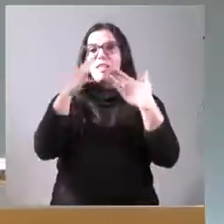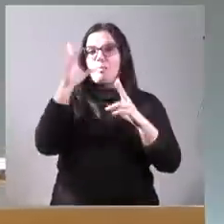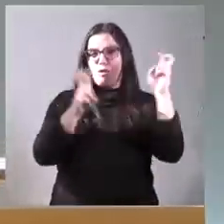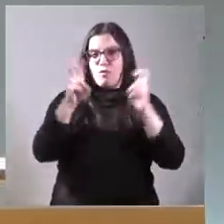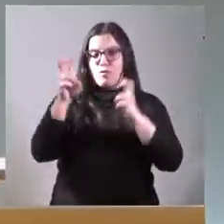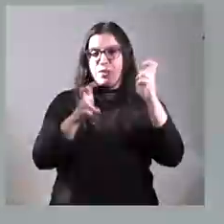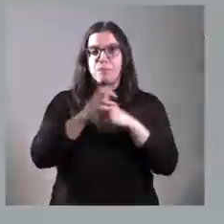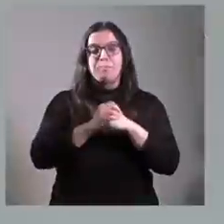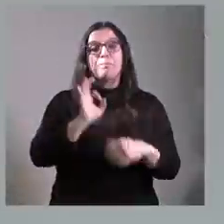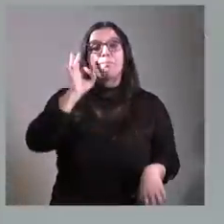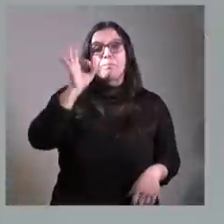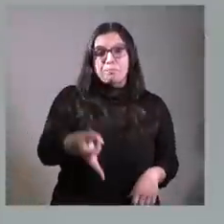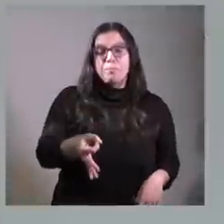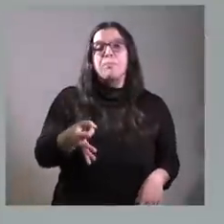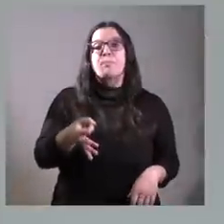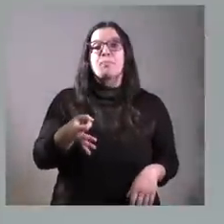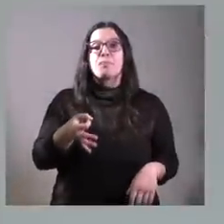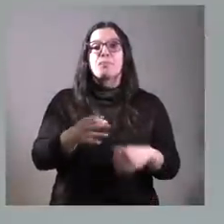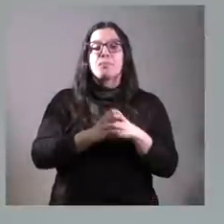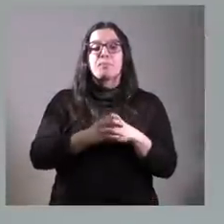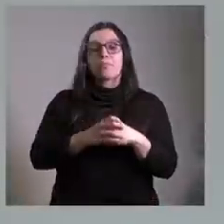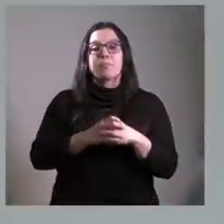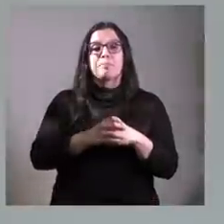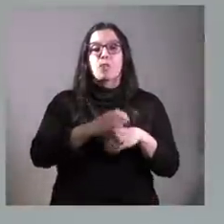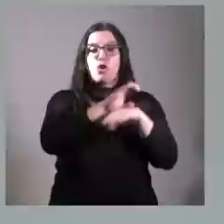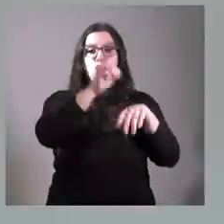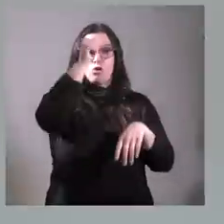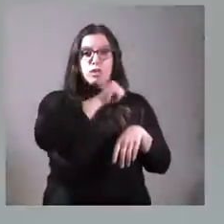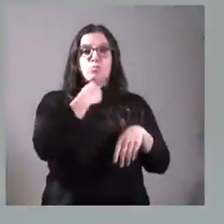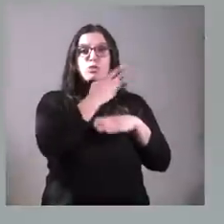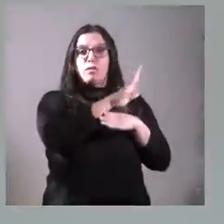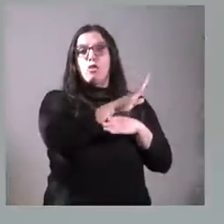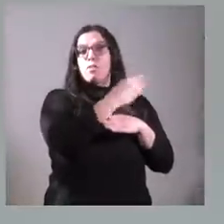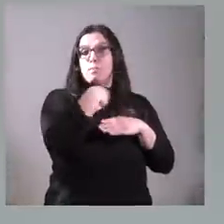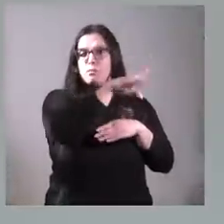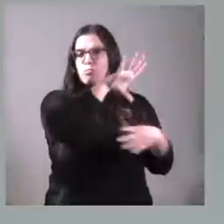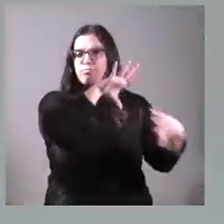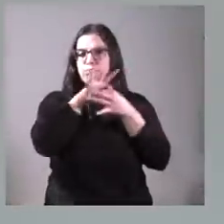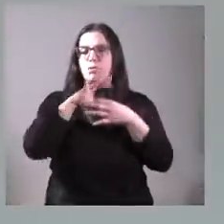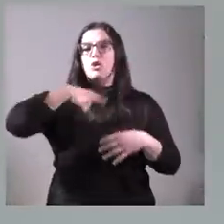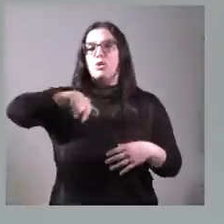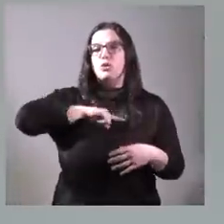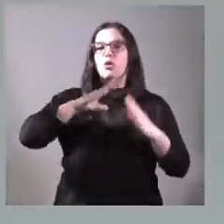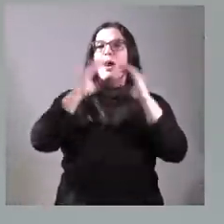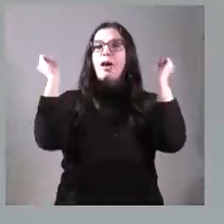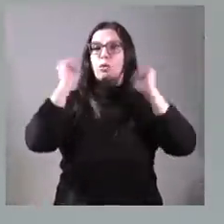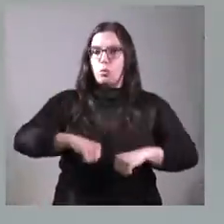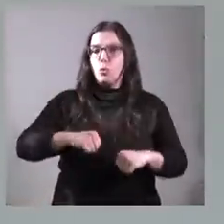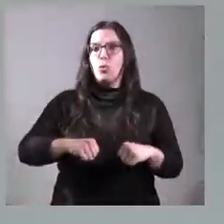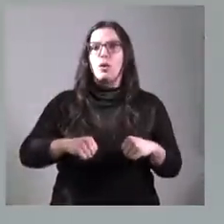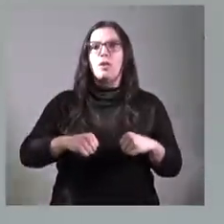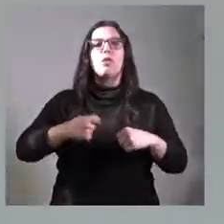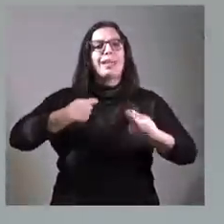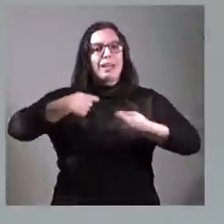efectivamente como anticipado el consejero y portavoz hemos adoptado un acuerdo que ha sido